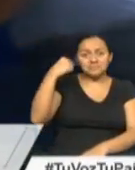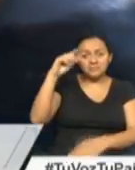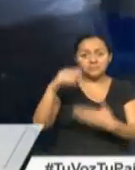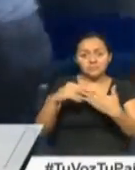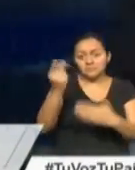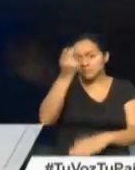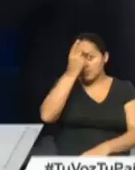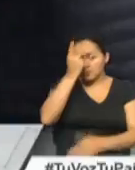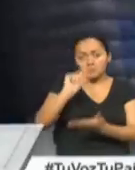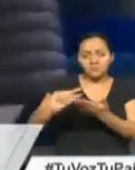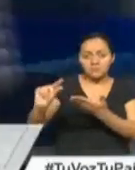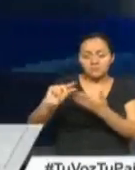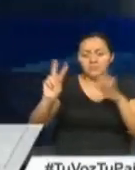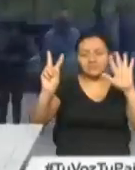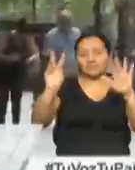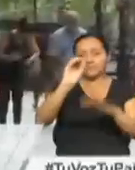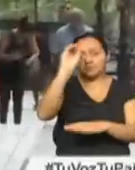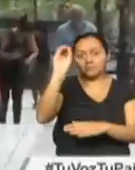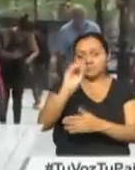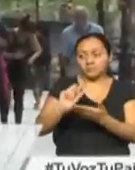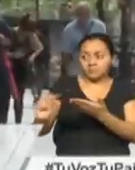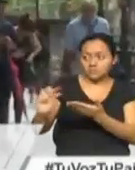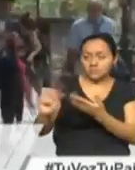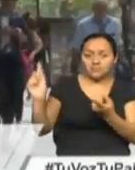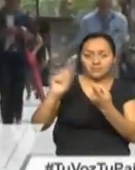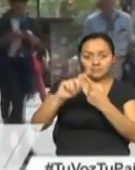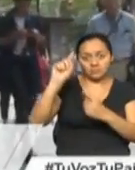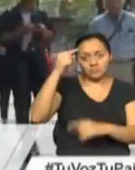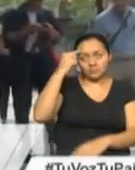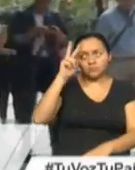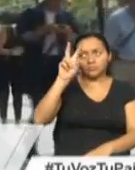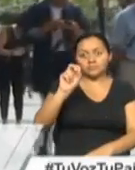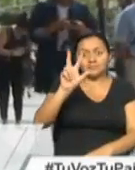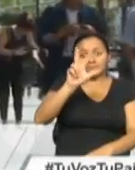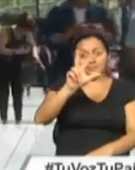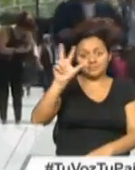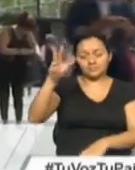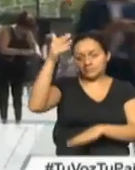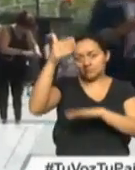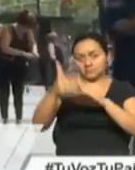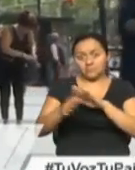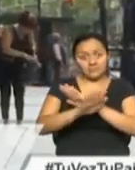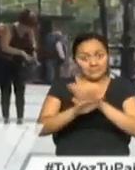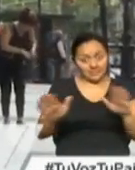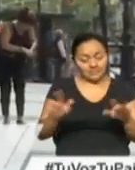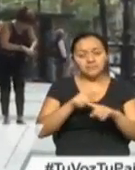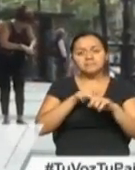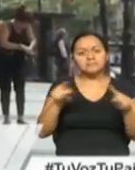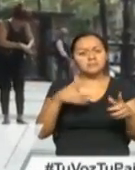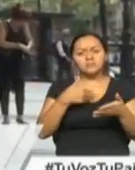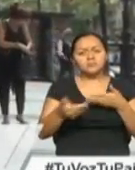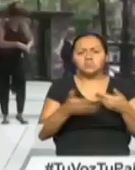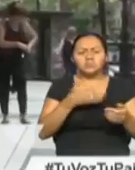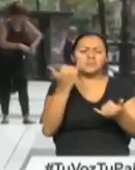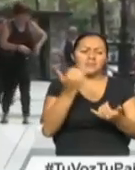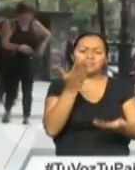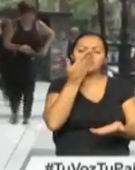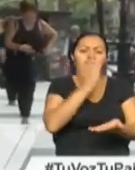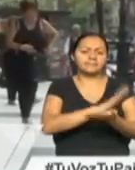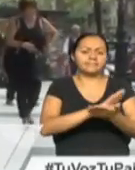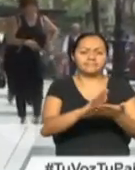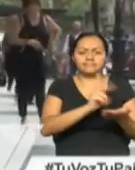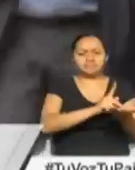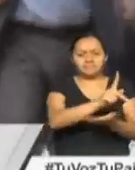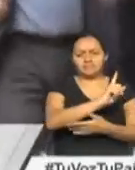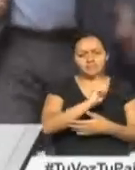dólares en cuotas al 7% anual de interés hasta 2033. Y que el monto no se actualizaría pese a que la inflación actual desde entonces